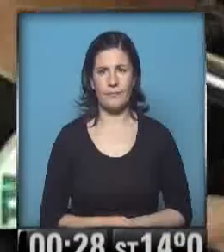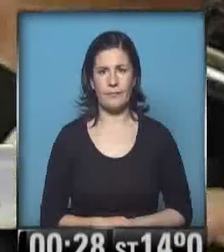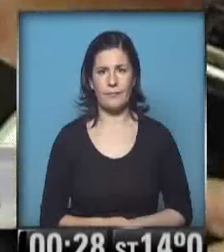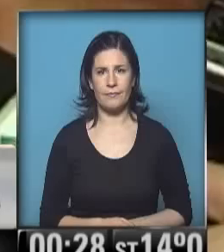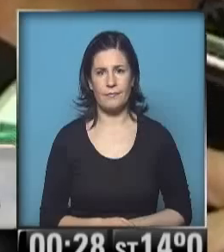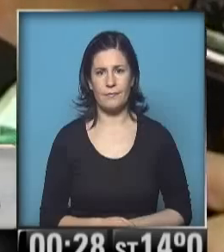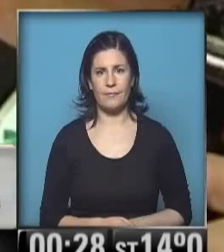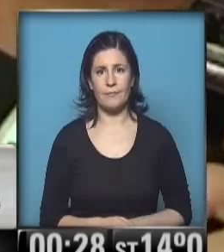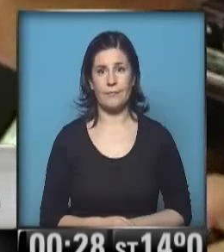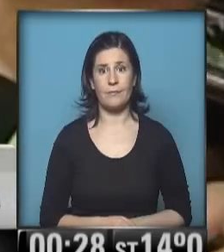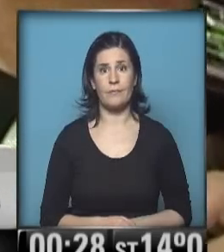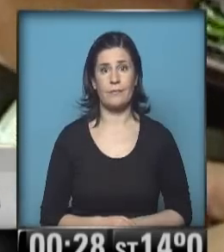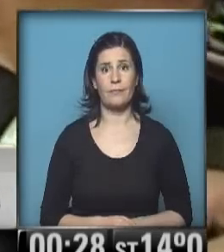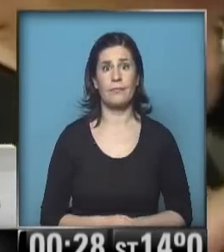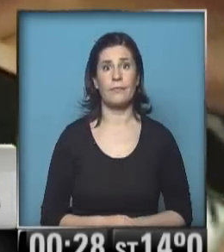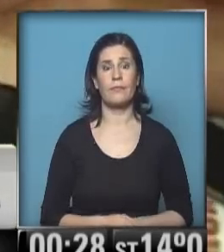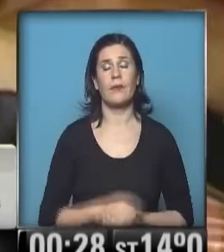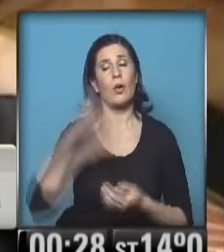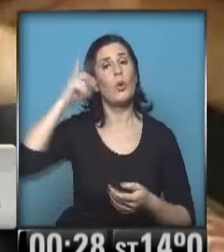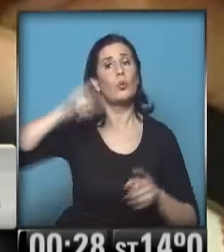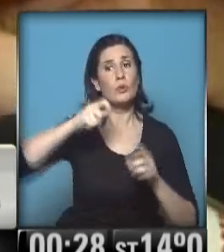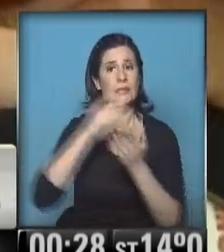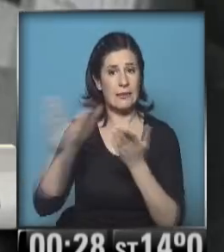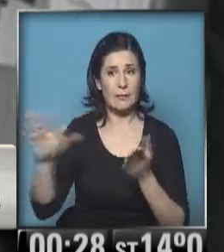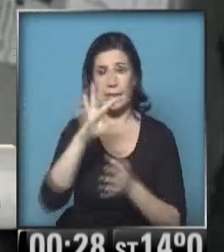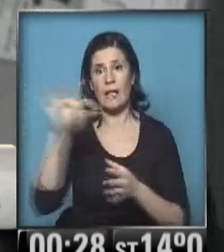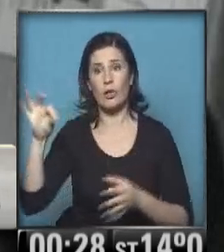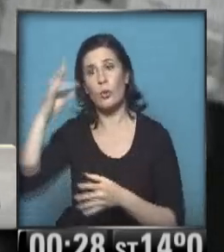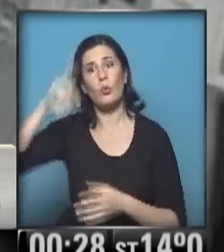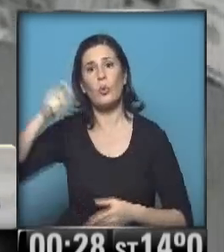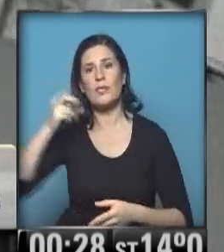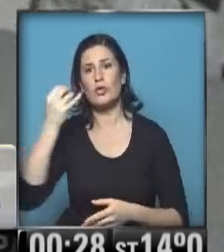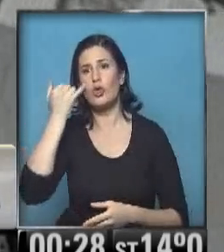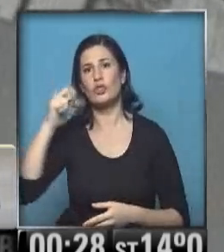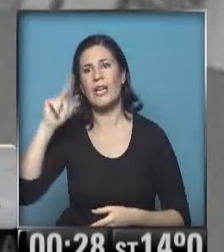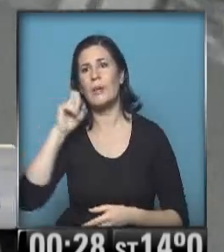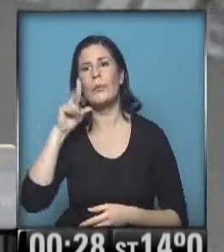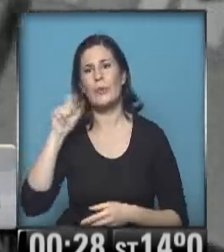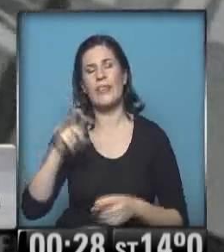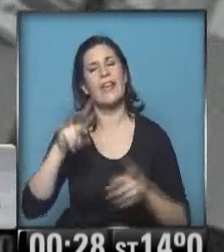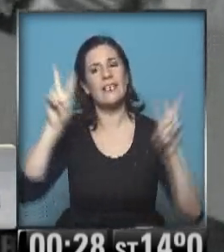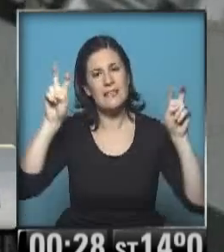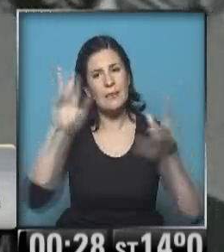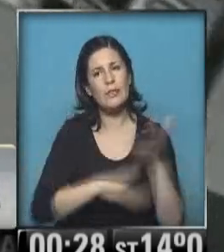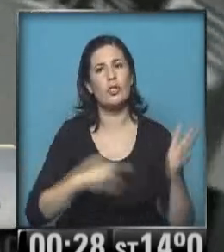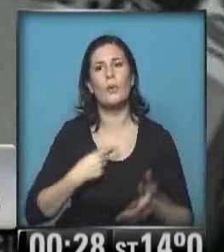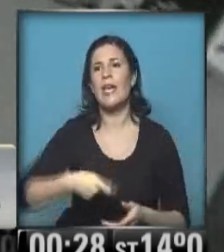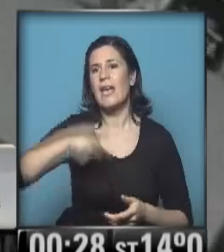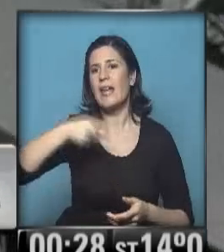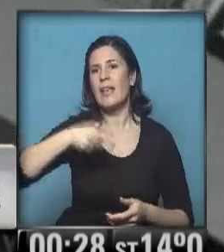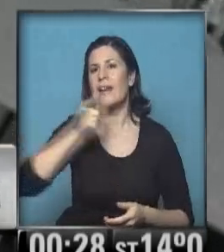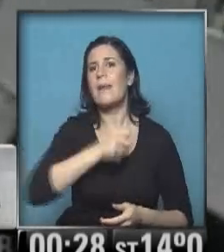La Cámara Federal separó al juez Norberto Yarvide de la causa conocida como la mafia de los medicamentos, al tiempo que giró